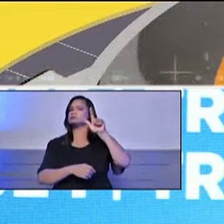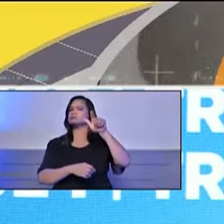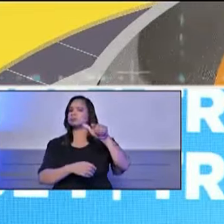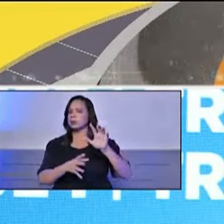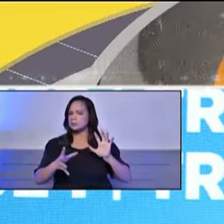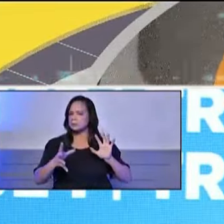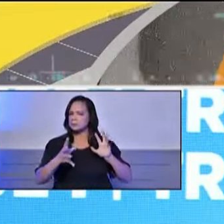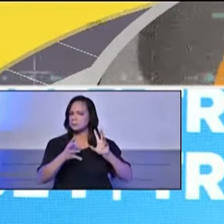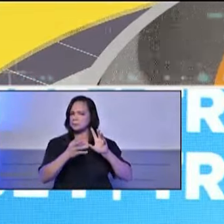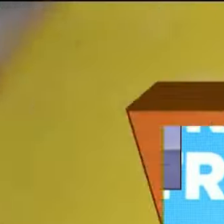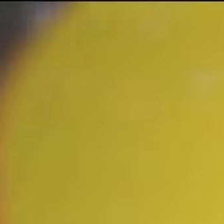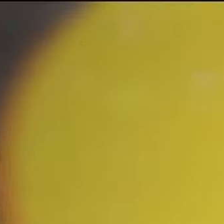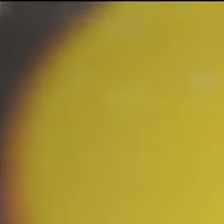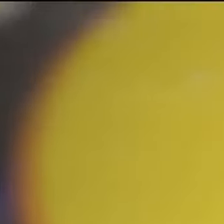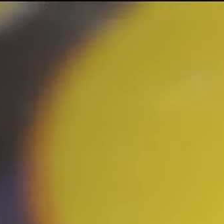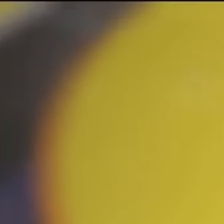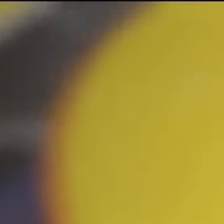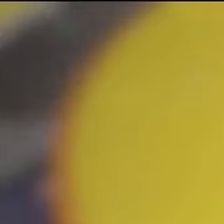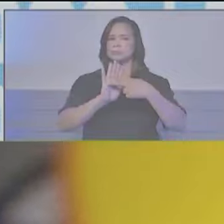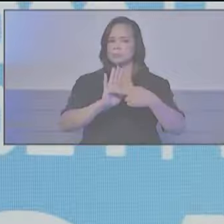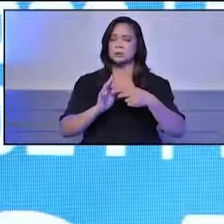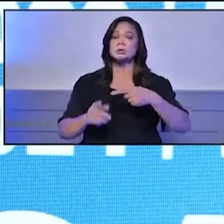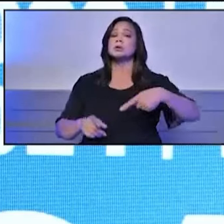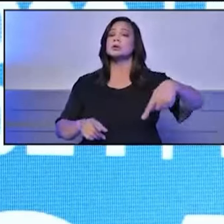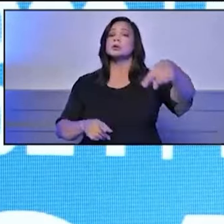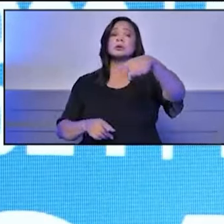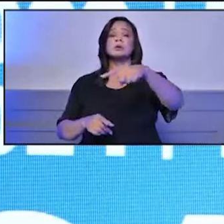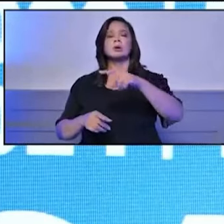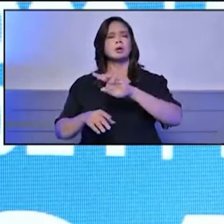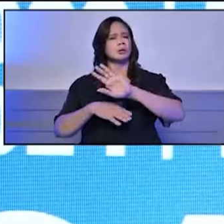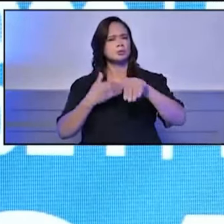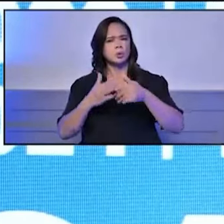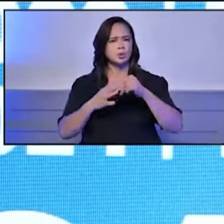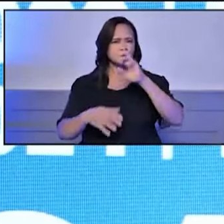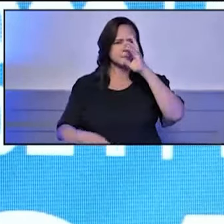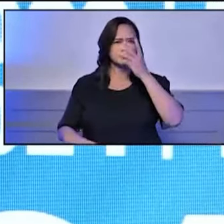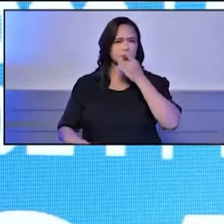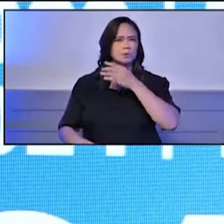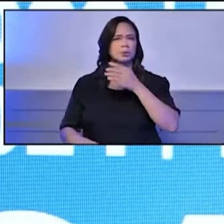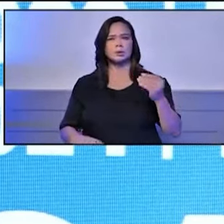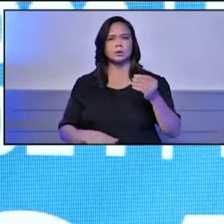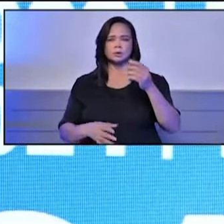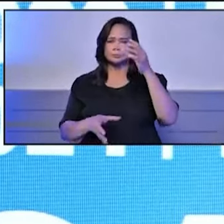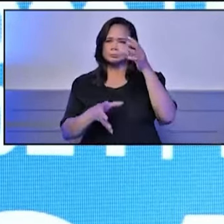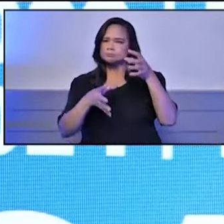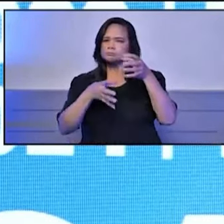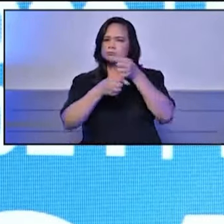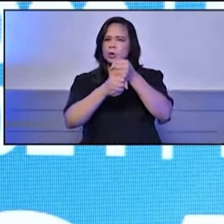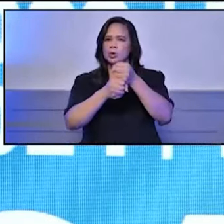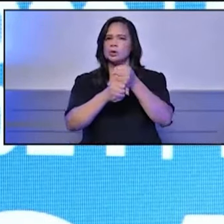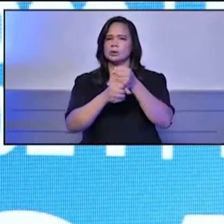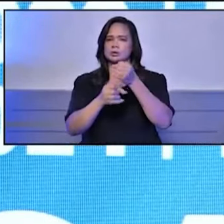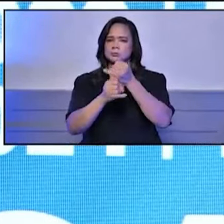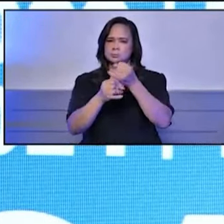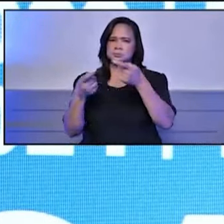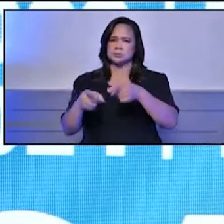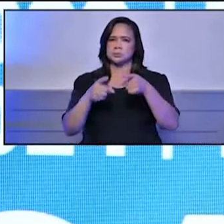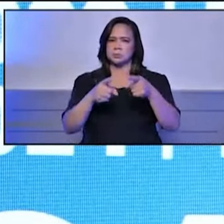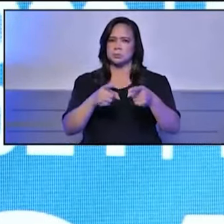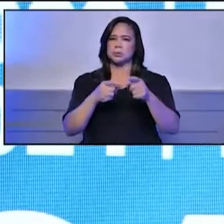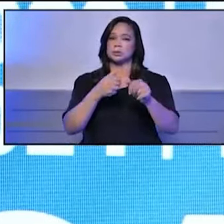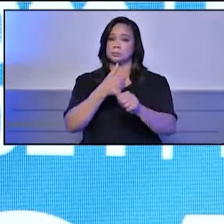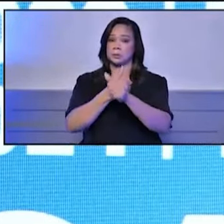dificultades materiales y en Nueva York no no no los agrícolas tú Has vivido ciertamente